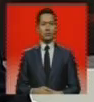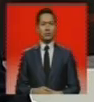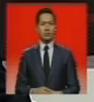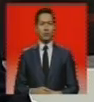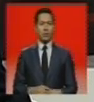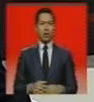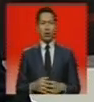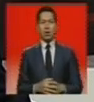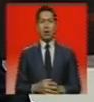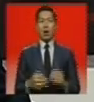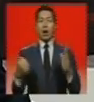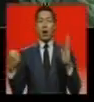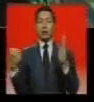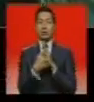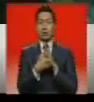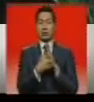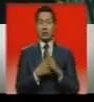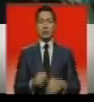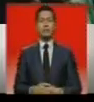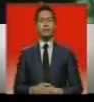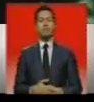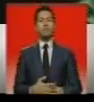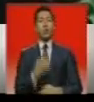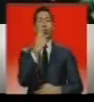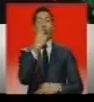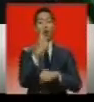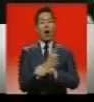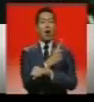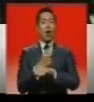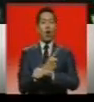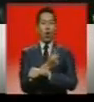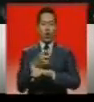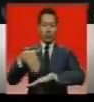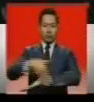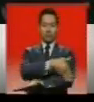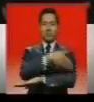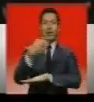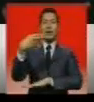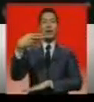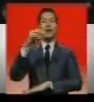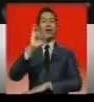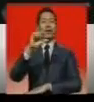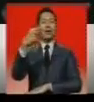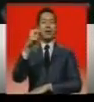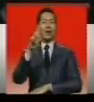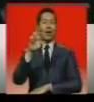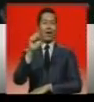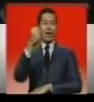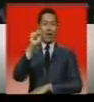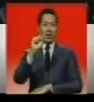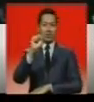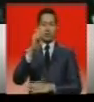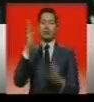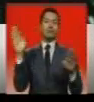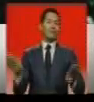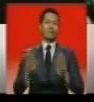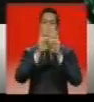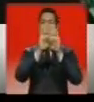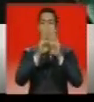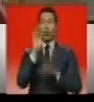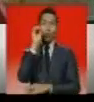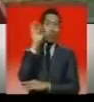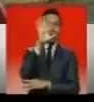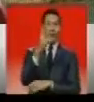Y un accidente obligó el cierre durante una hora de la calle de Las Higueras al norte de Quito. El percance quedó grabado en video. Una